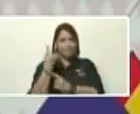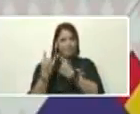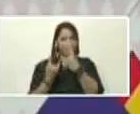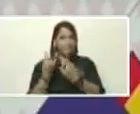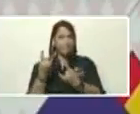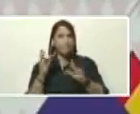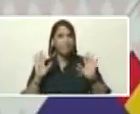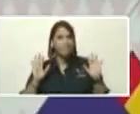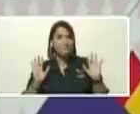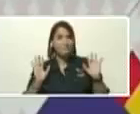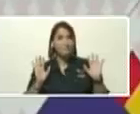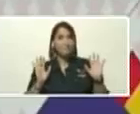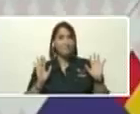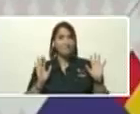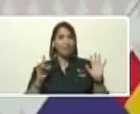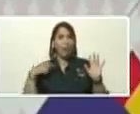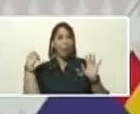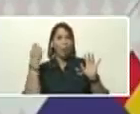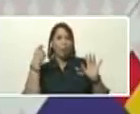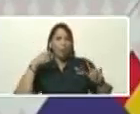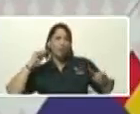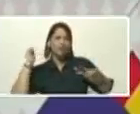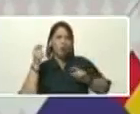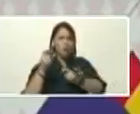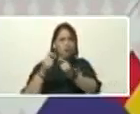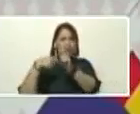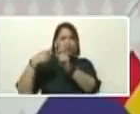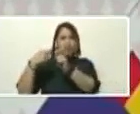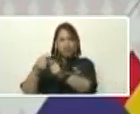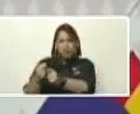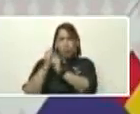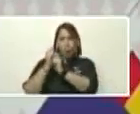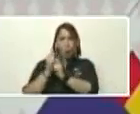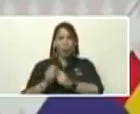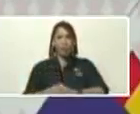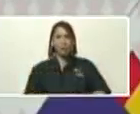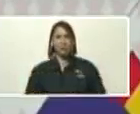Sale con la mantarraya, ¡guas! Y pesca una Escalona.